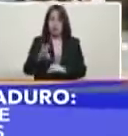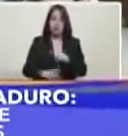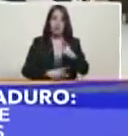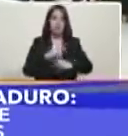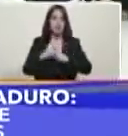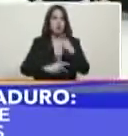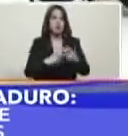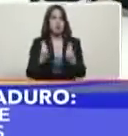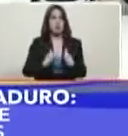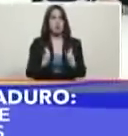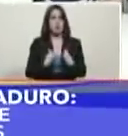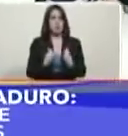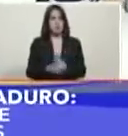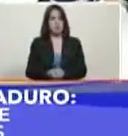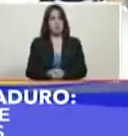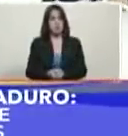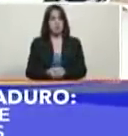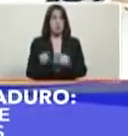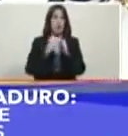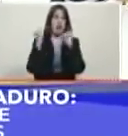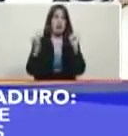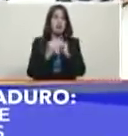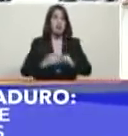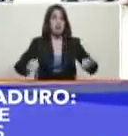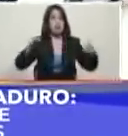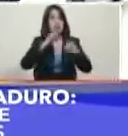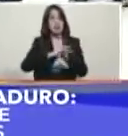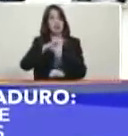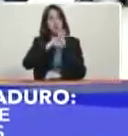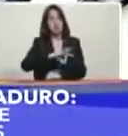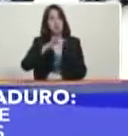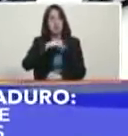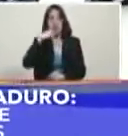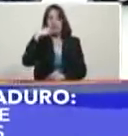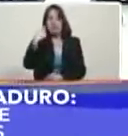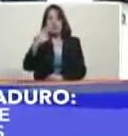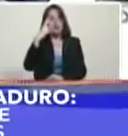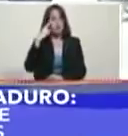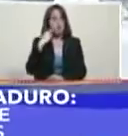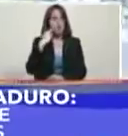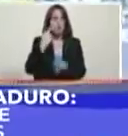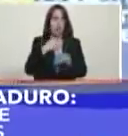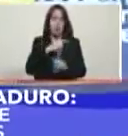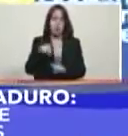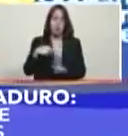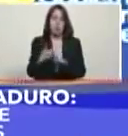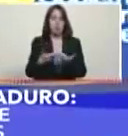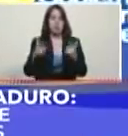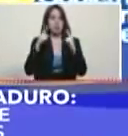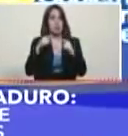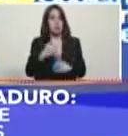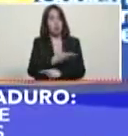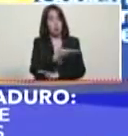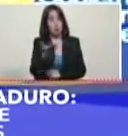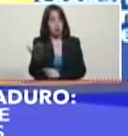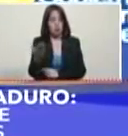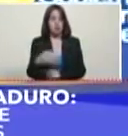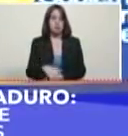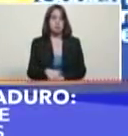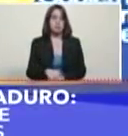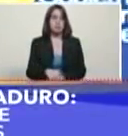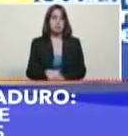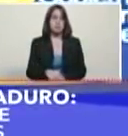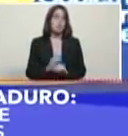a vivir, a la felicidad social, que dijera nuestro libertador Simón Bolívar. Lo son. Yo le hago un llamado a